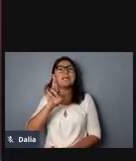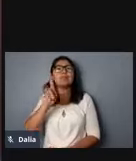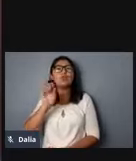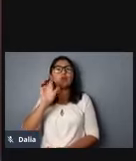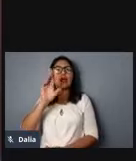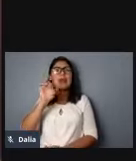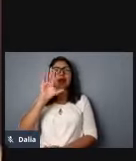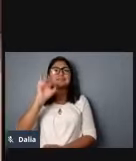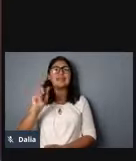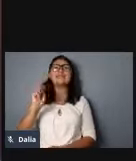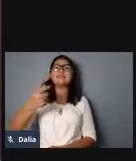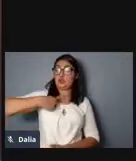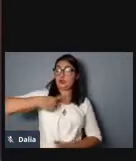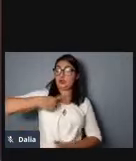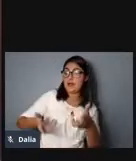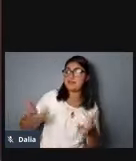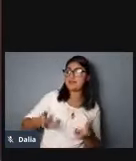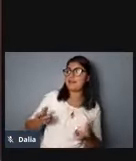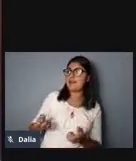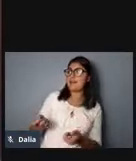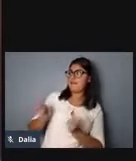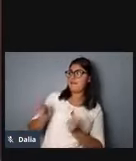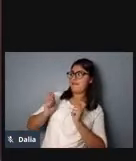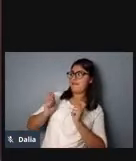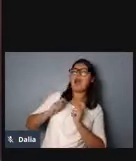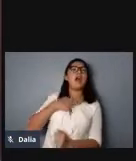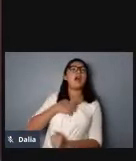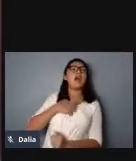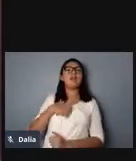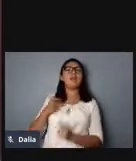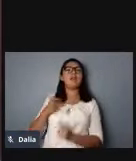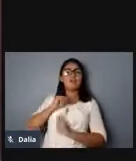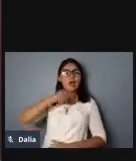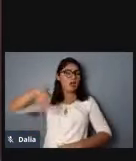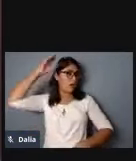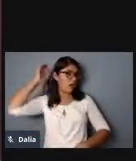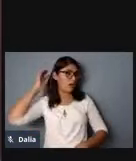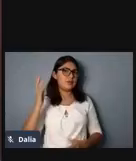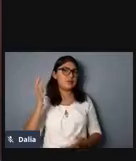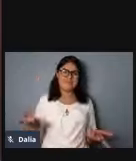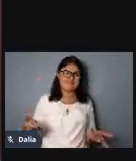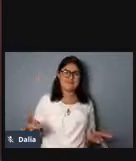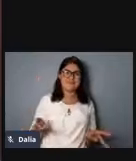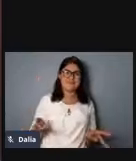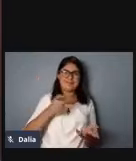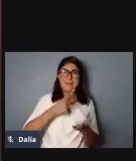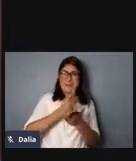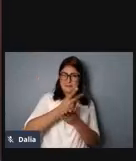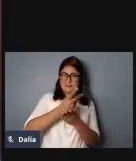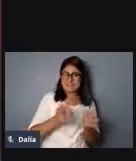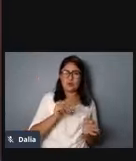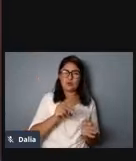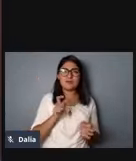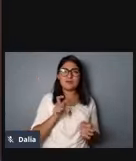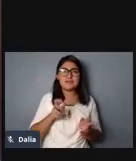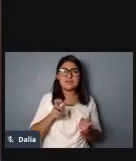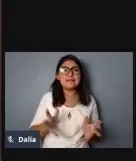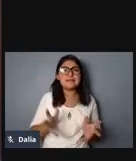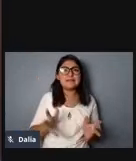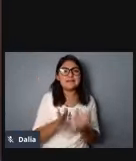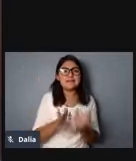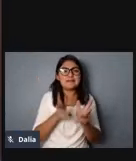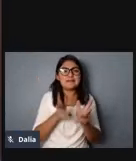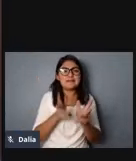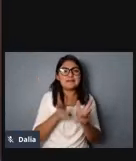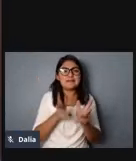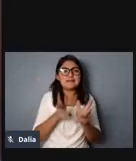estímulos pedagógicos, que no existe tal cosa, ¿verdad? Sino tiene que ser el estímulo intrínseco. Aquellas niñas y niños que